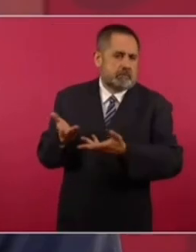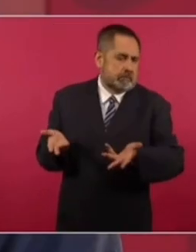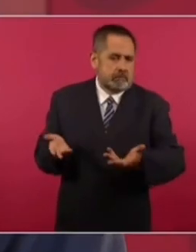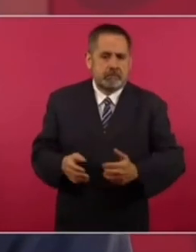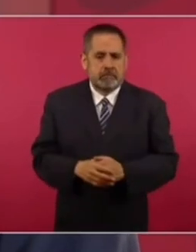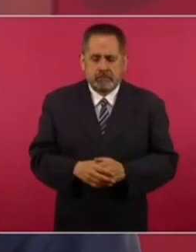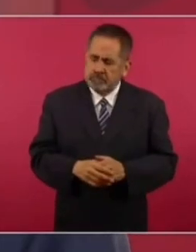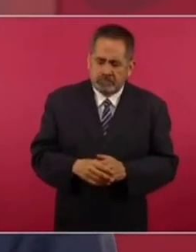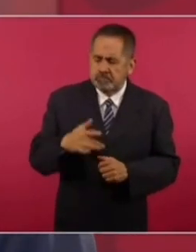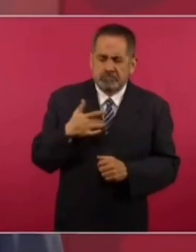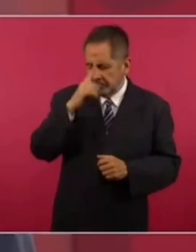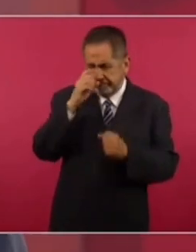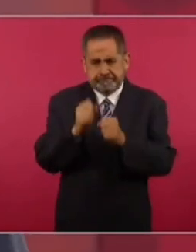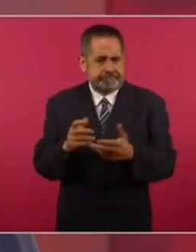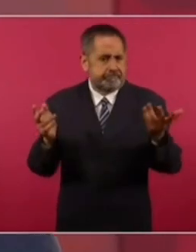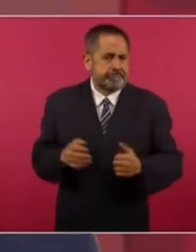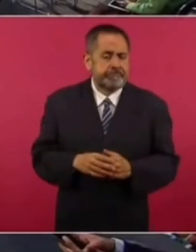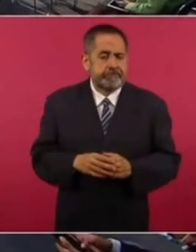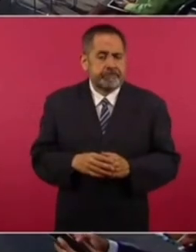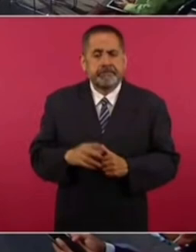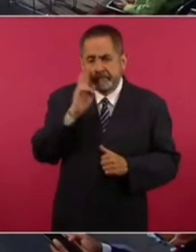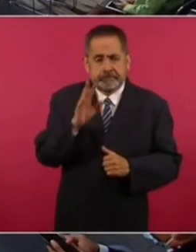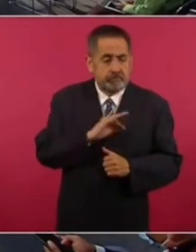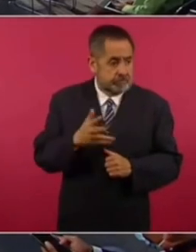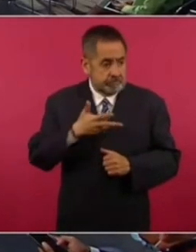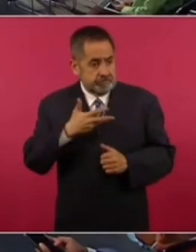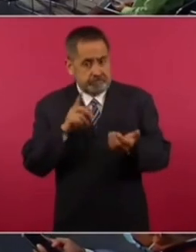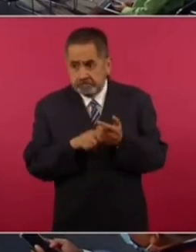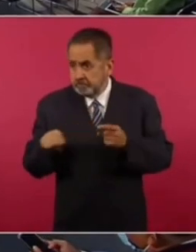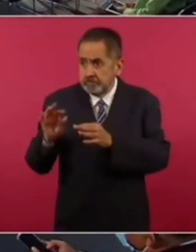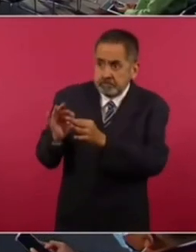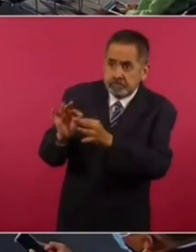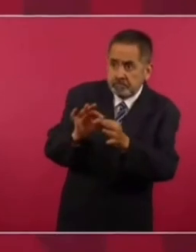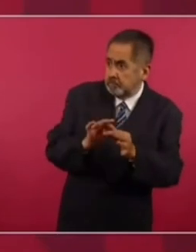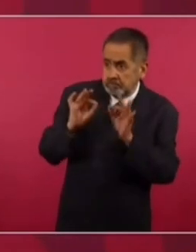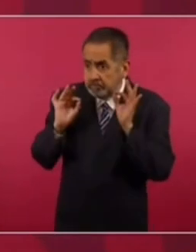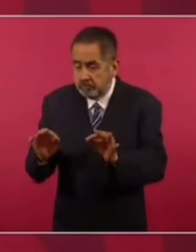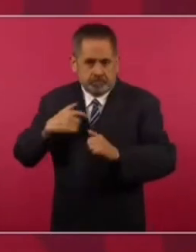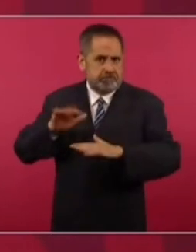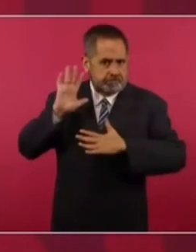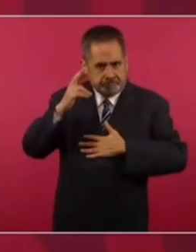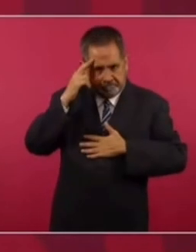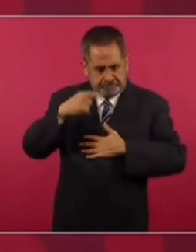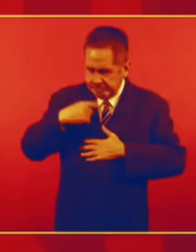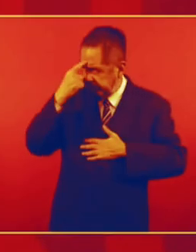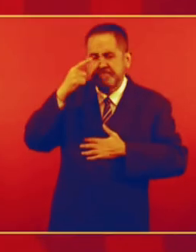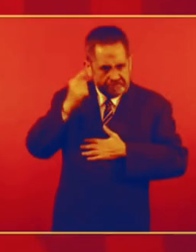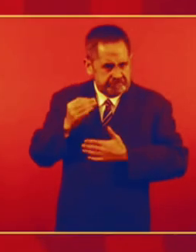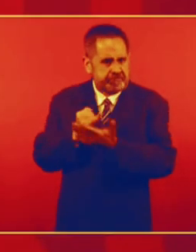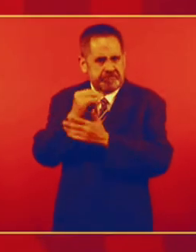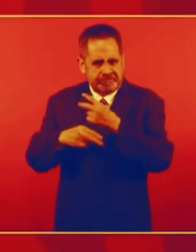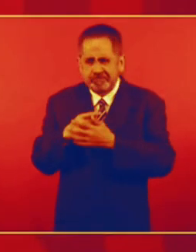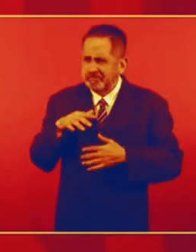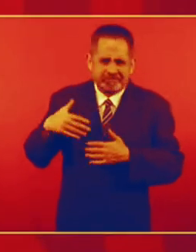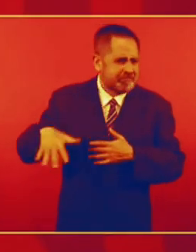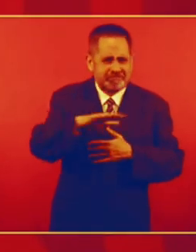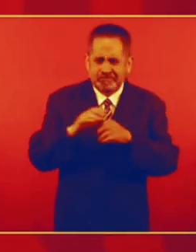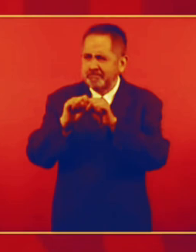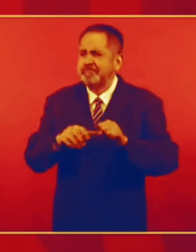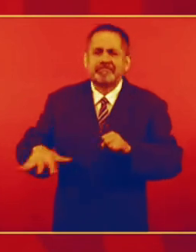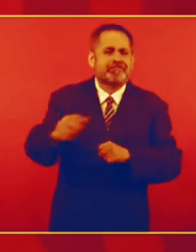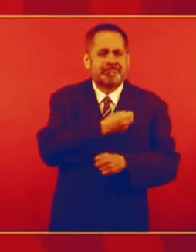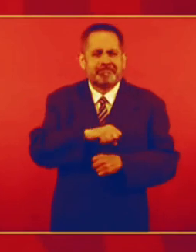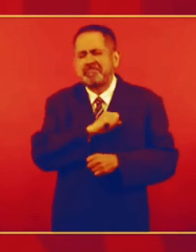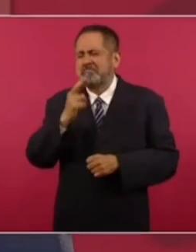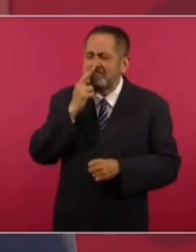nada. Yo estoy seguro que en la medida que se tenga, y ese es un compromiso, y es un desafío, vamos a tener un sistema de salud pública